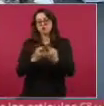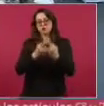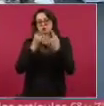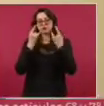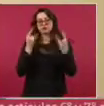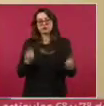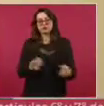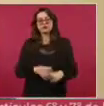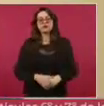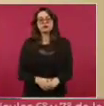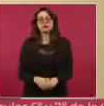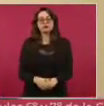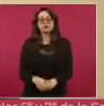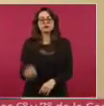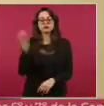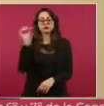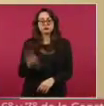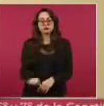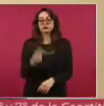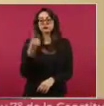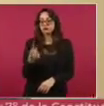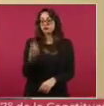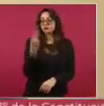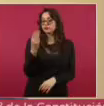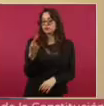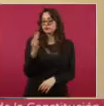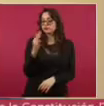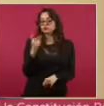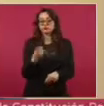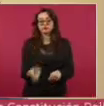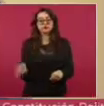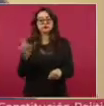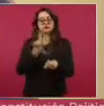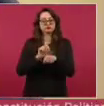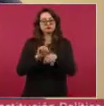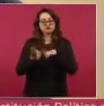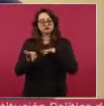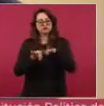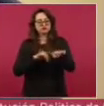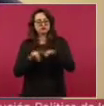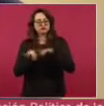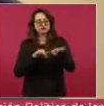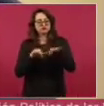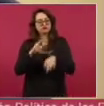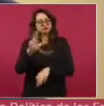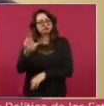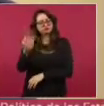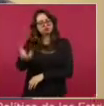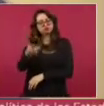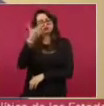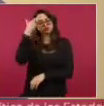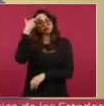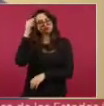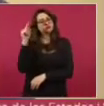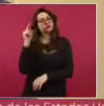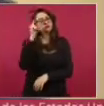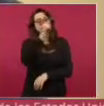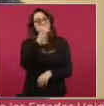Hoy, 1 de mayo, Día del Trabajo, se recuerda a los mártires de